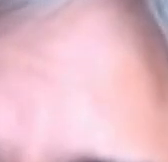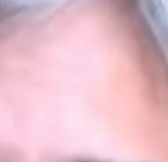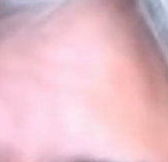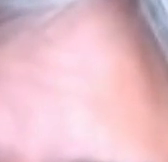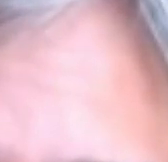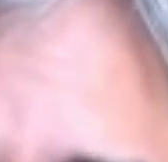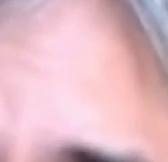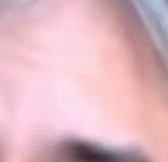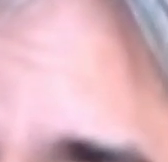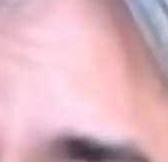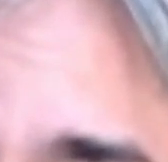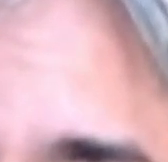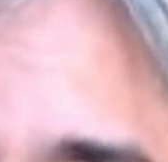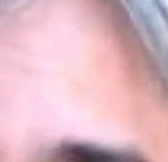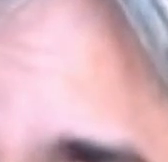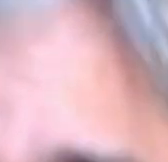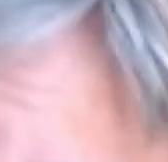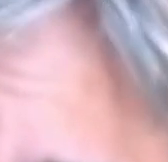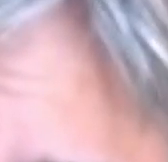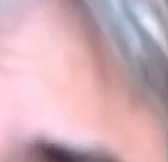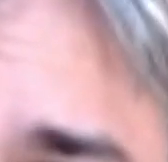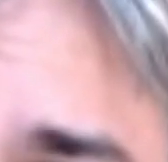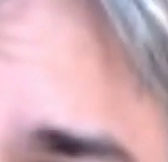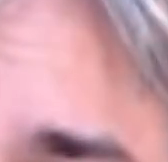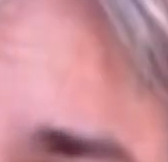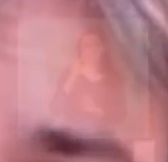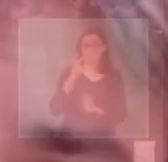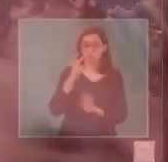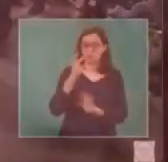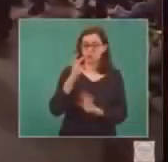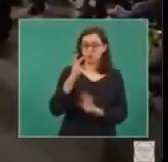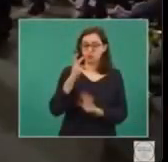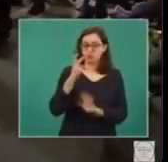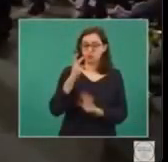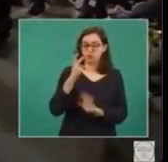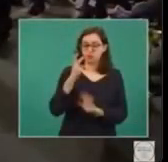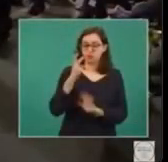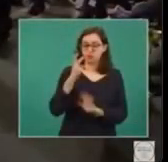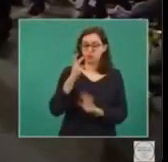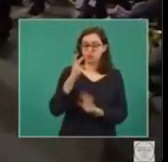ante esto, ante la exhibidota que enfrenta ahora en la conferencia de prensa mañanera. Y graben.